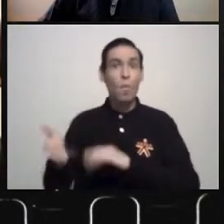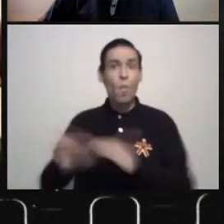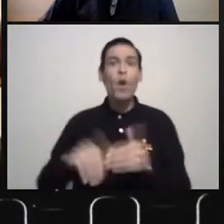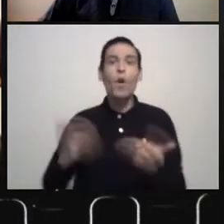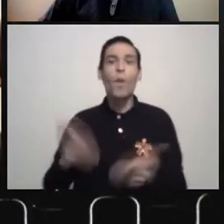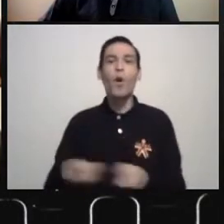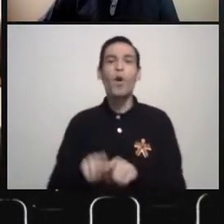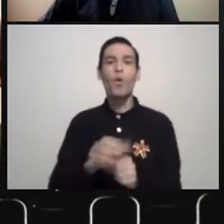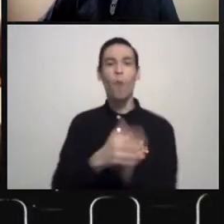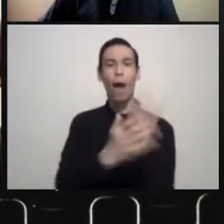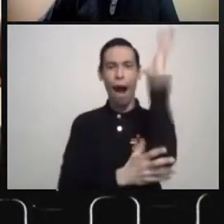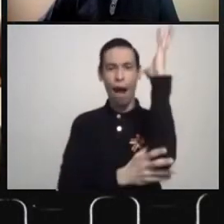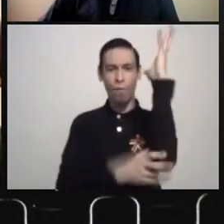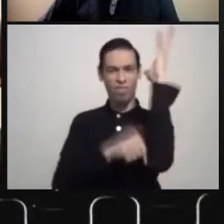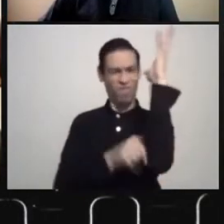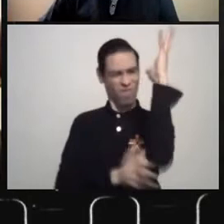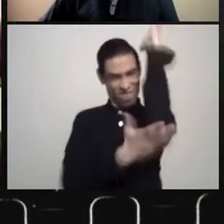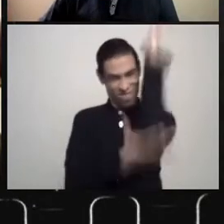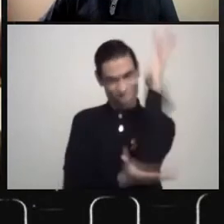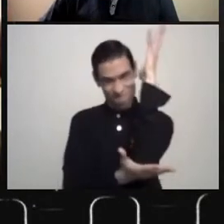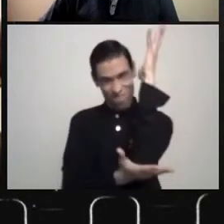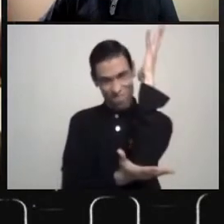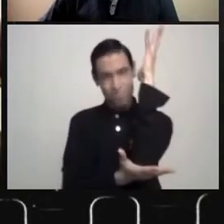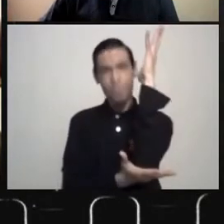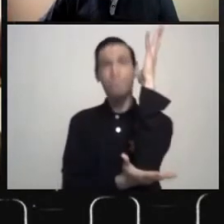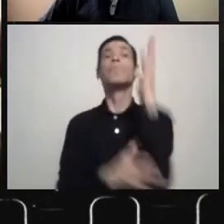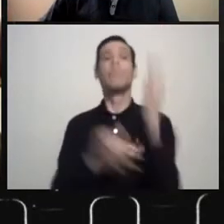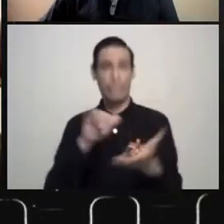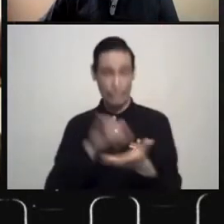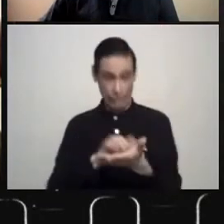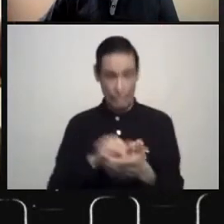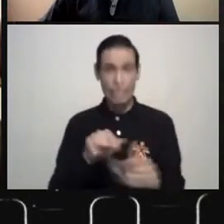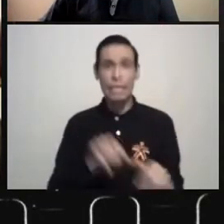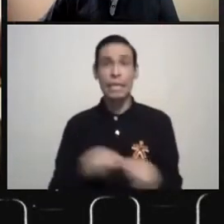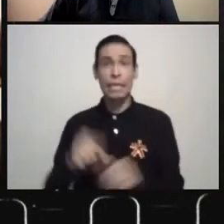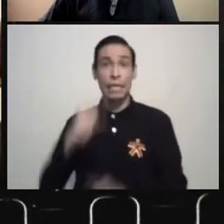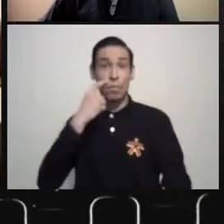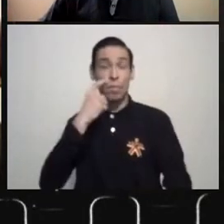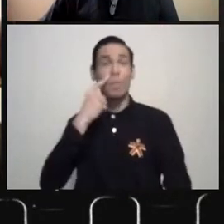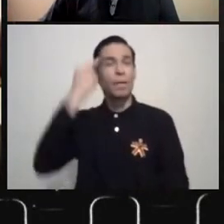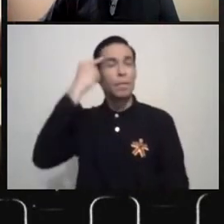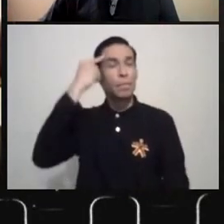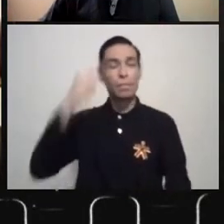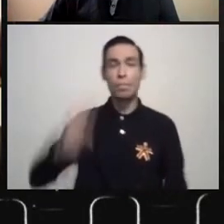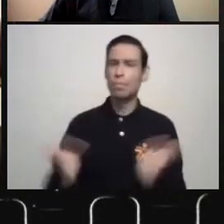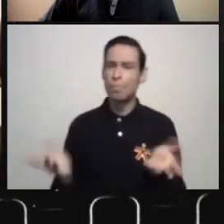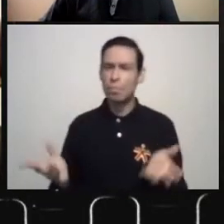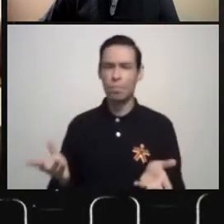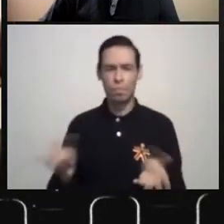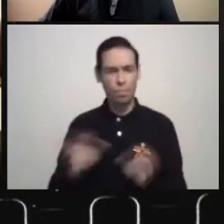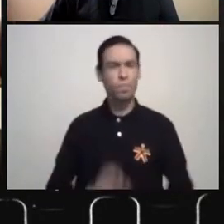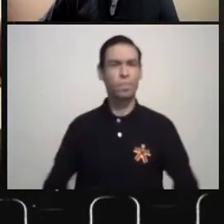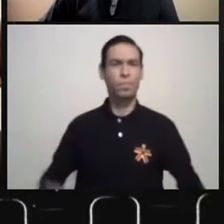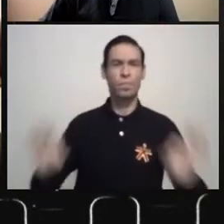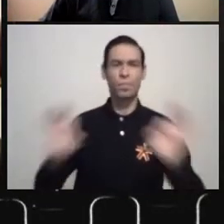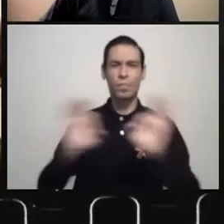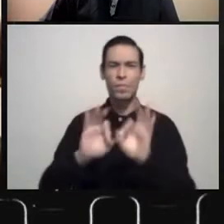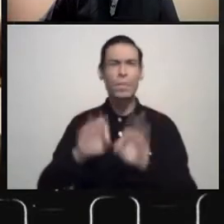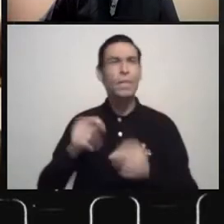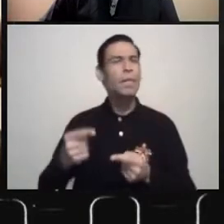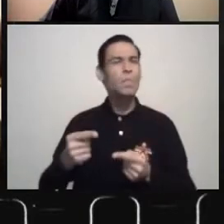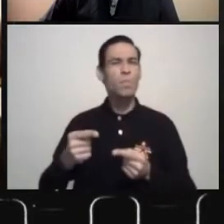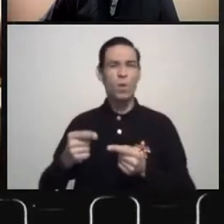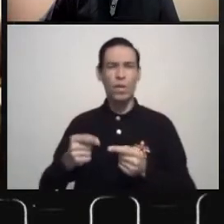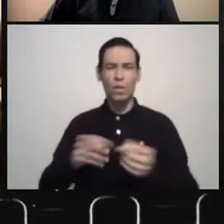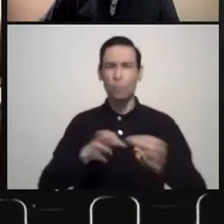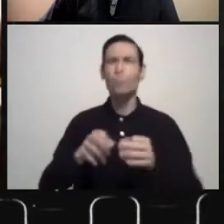Entonces, él es un eterno enamorado de esto, y ha sido pues realmente mi brújula, mi gran